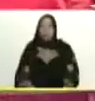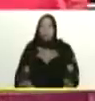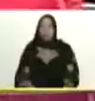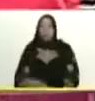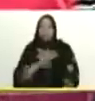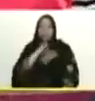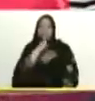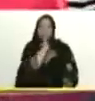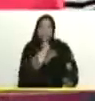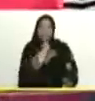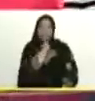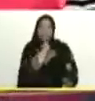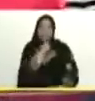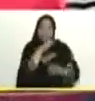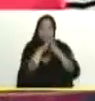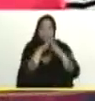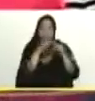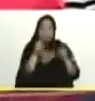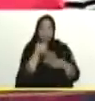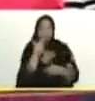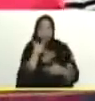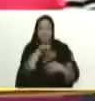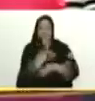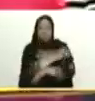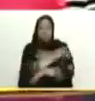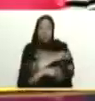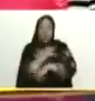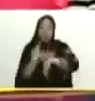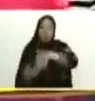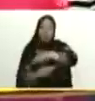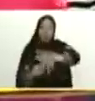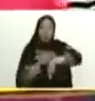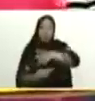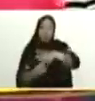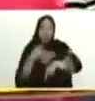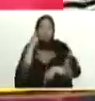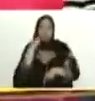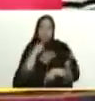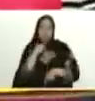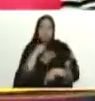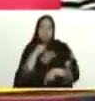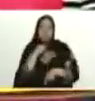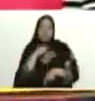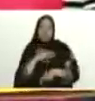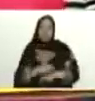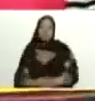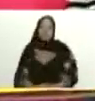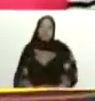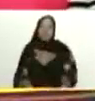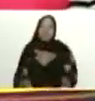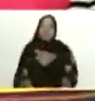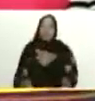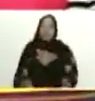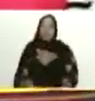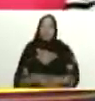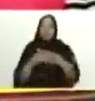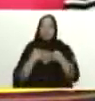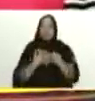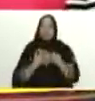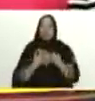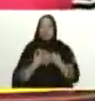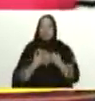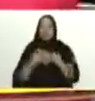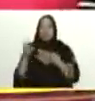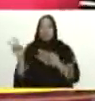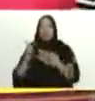secos. Todo el que se mete con la revolución bolivariana se seca. Todo el que se mete